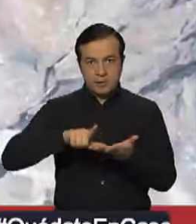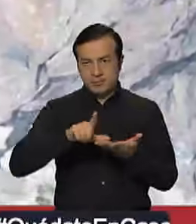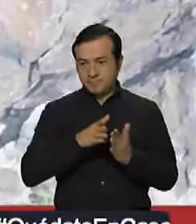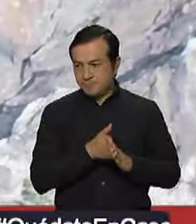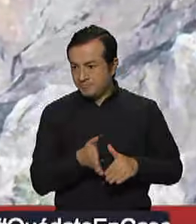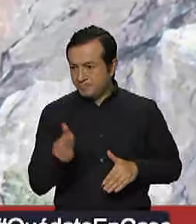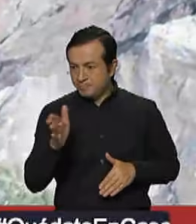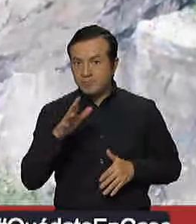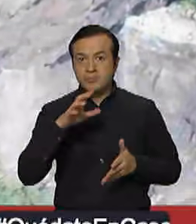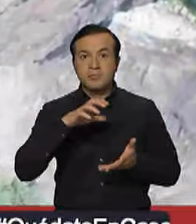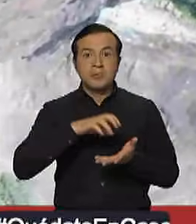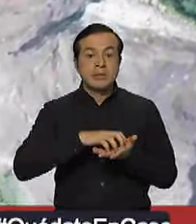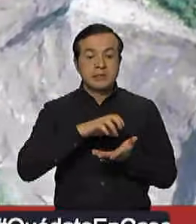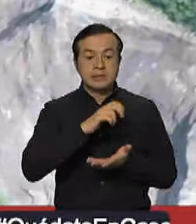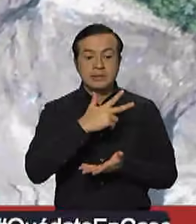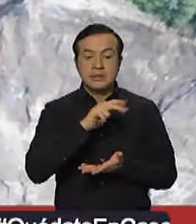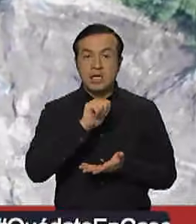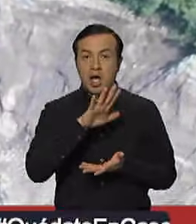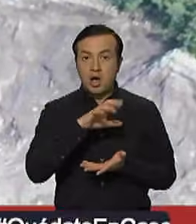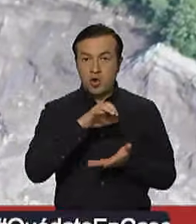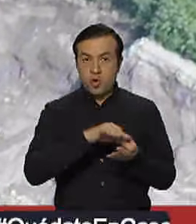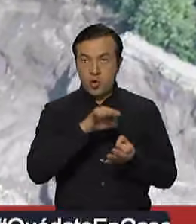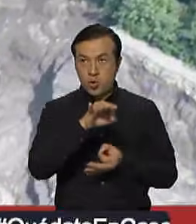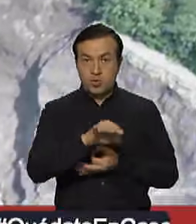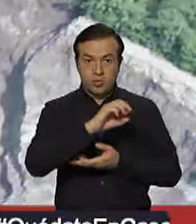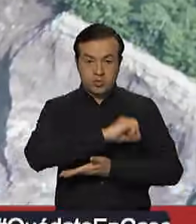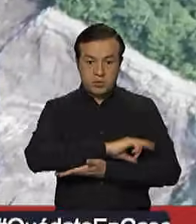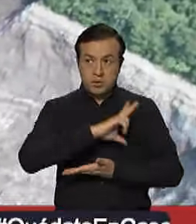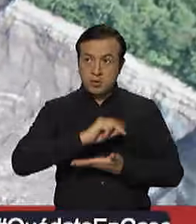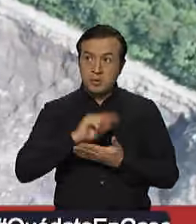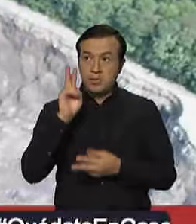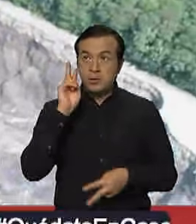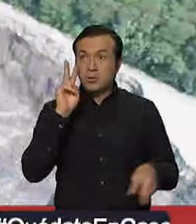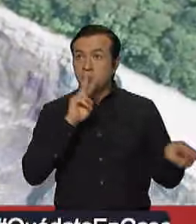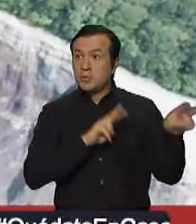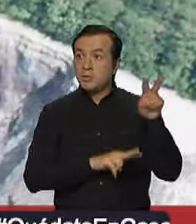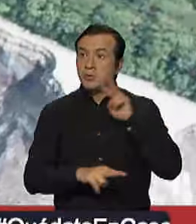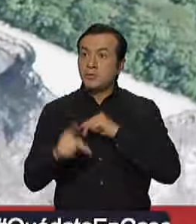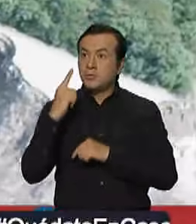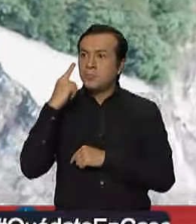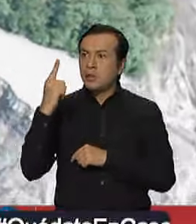Chaco, provincia del Napo. El presunto referencial para la ejecución